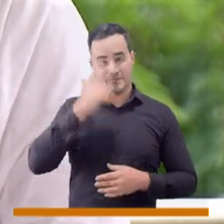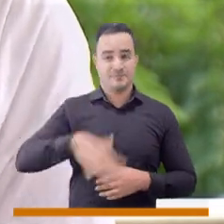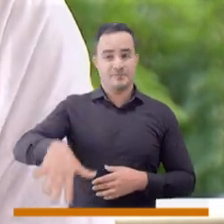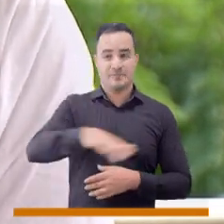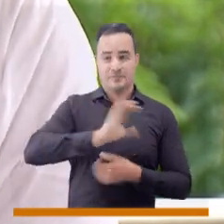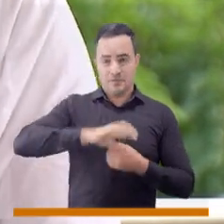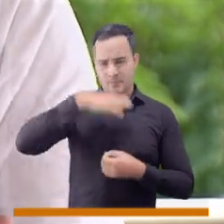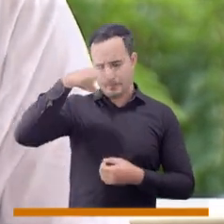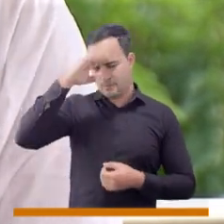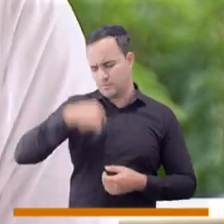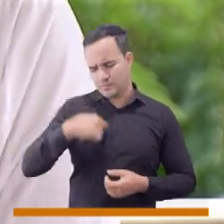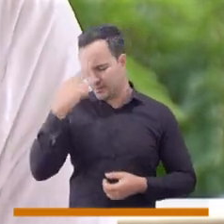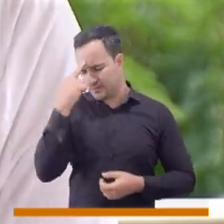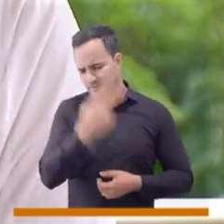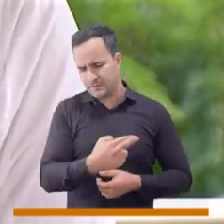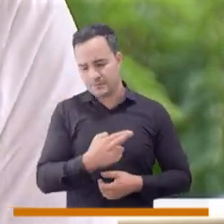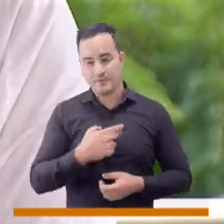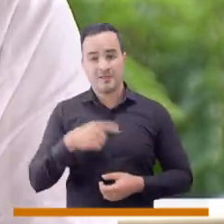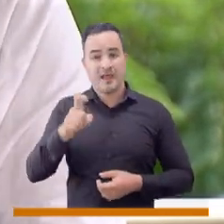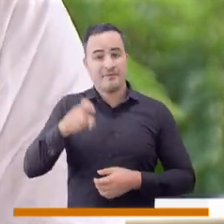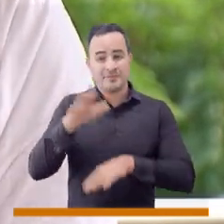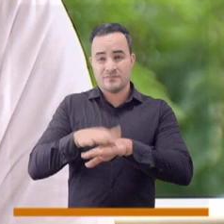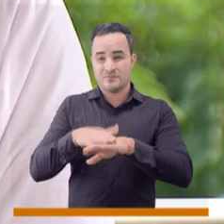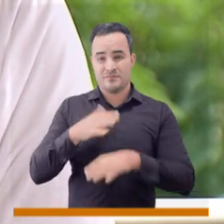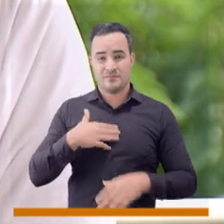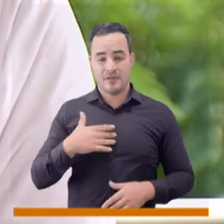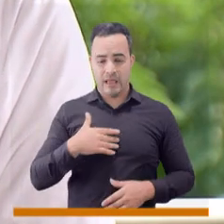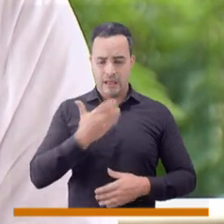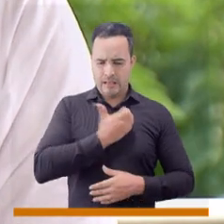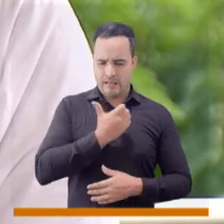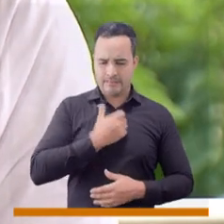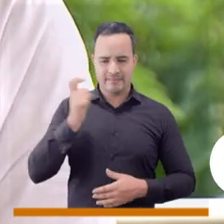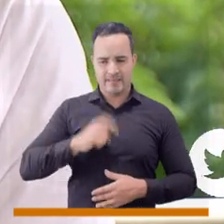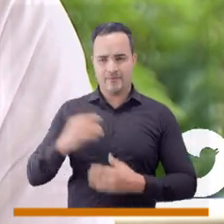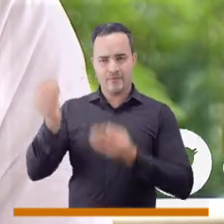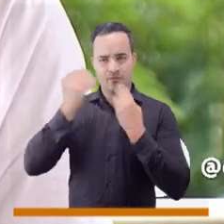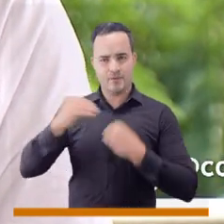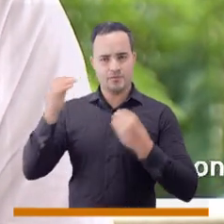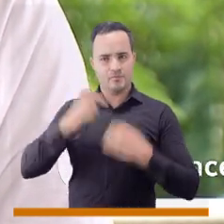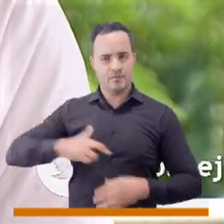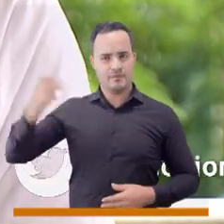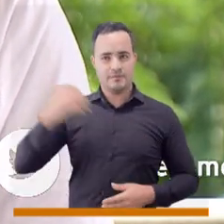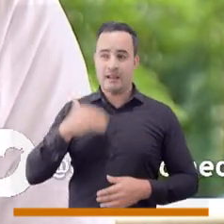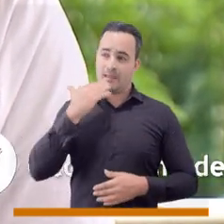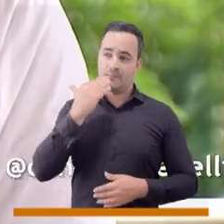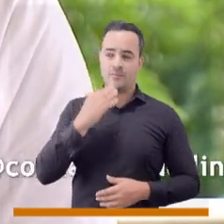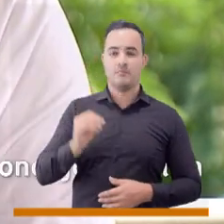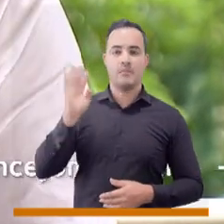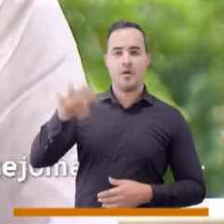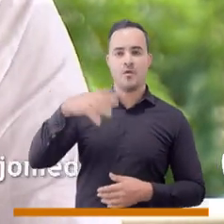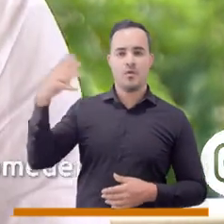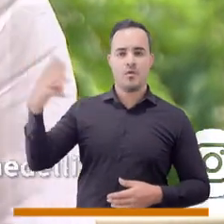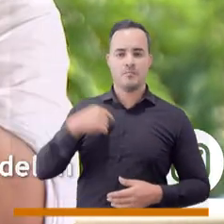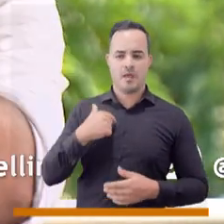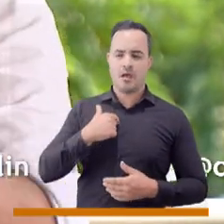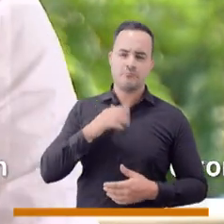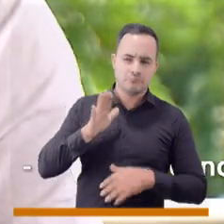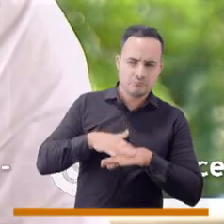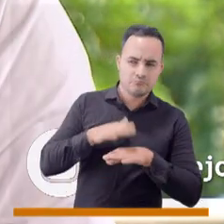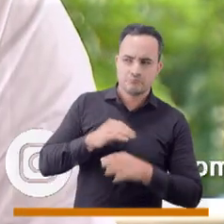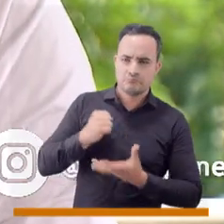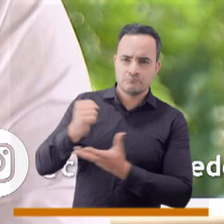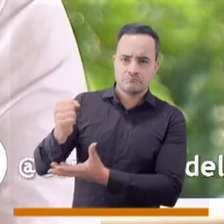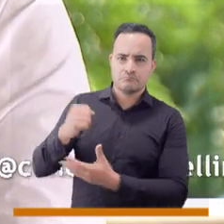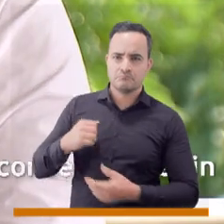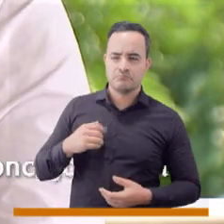que un alcalde en la ciudad de Medellín, yo siempre lo he dicho y lo digo de manera respetuosa, tiene que ser una persona preparada. Uno no va a Bancolombia a poner sus